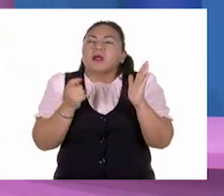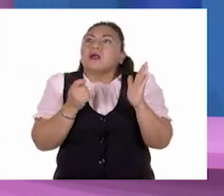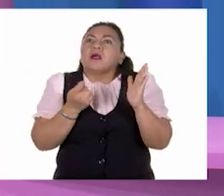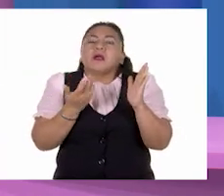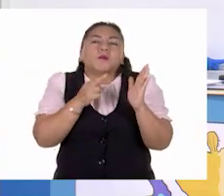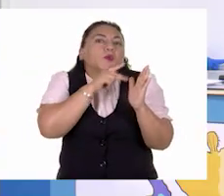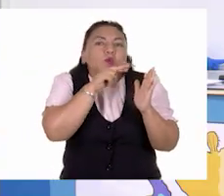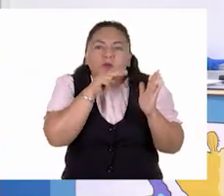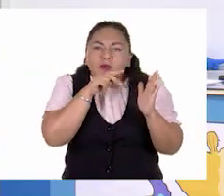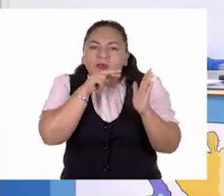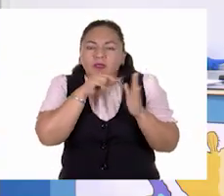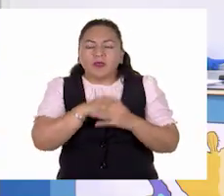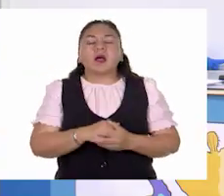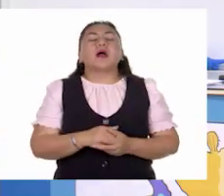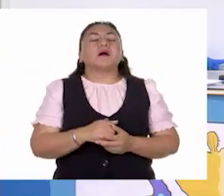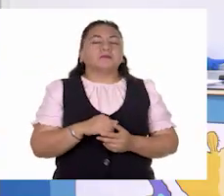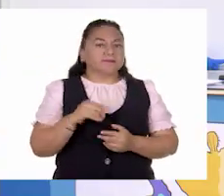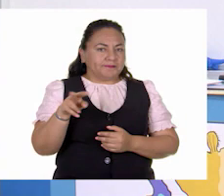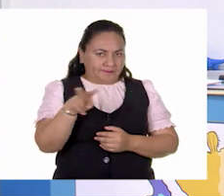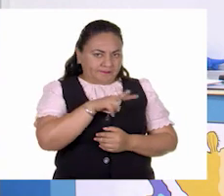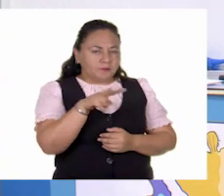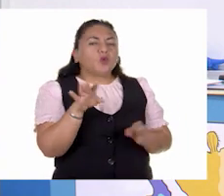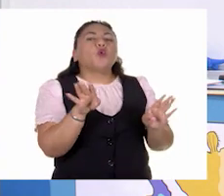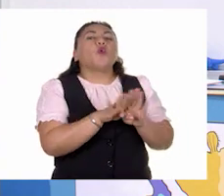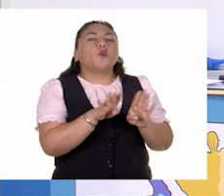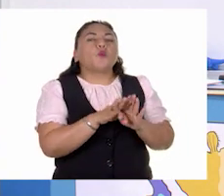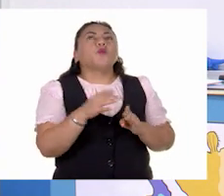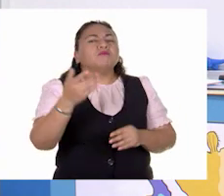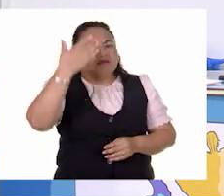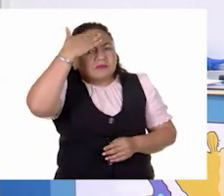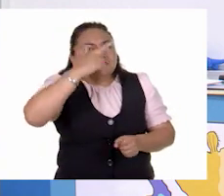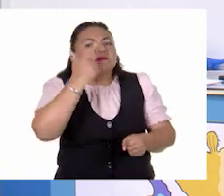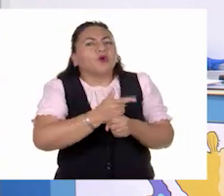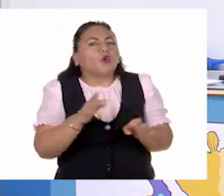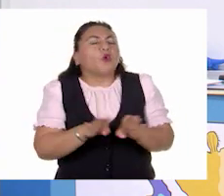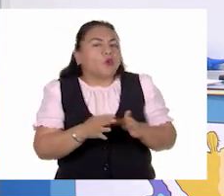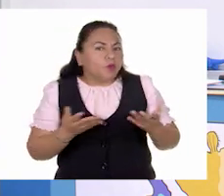atribulada. A ver, para los dos, ¿cómo lo podríamos saber?